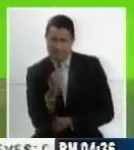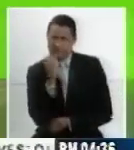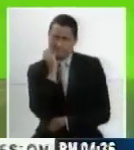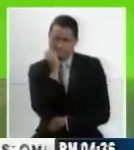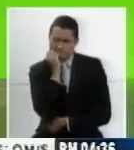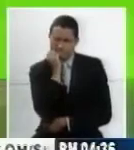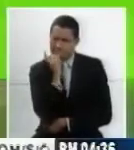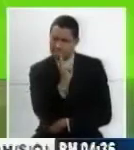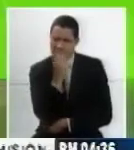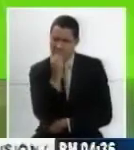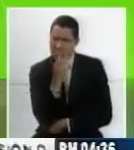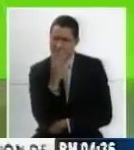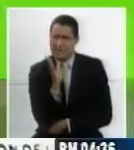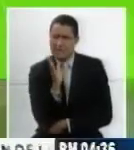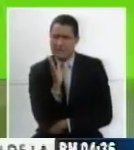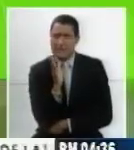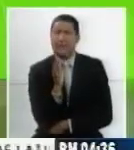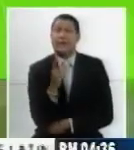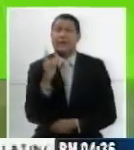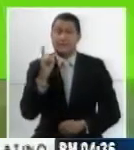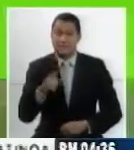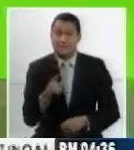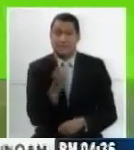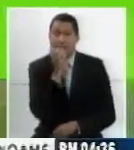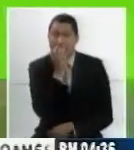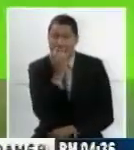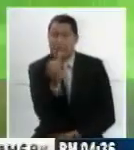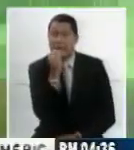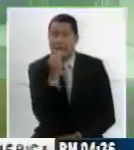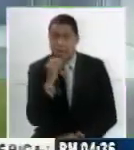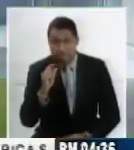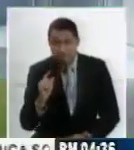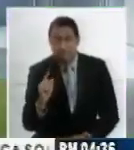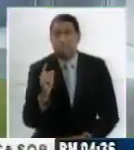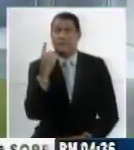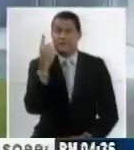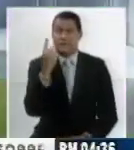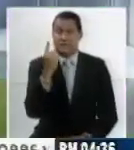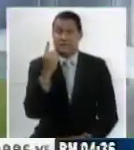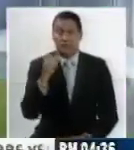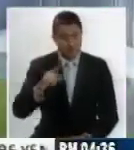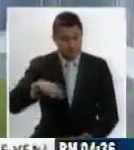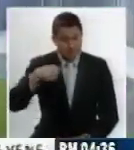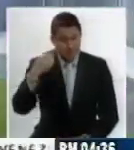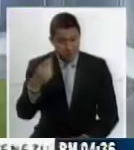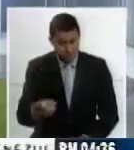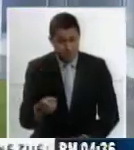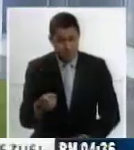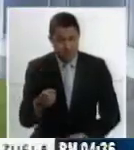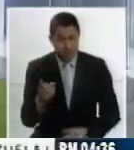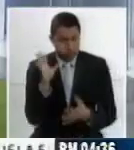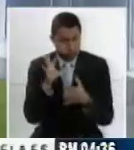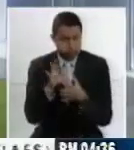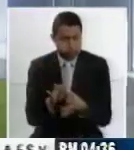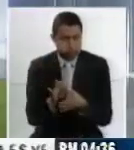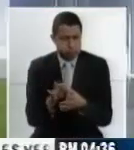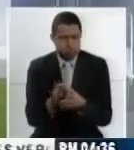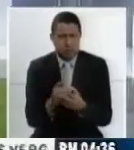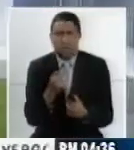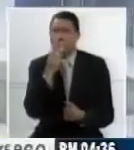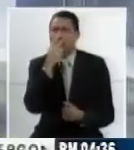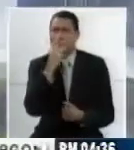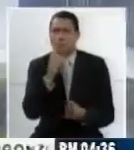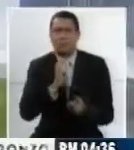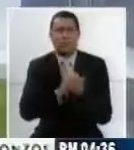que las cosas no están bien. Y como te decía, la alergia alimentaria es uno de los principales. Posteriormente se pueden asociar funciones